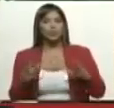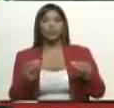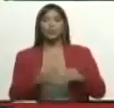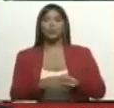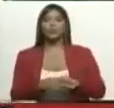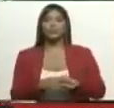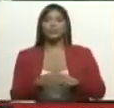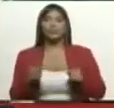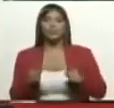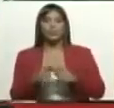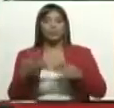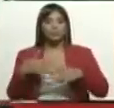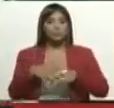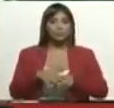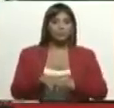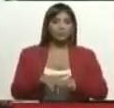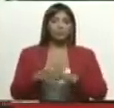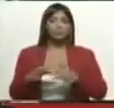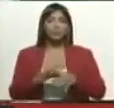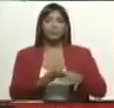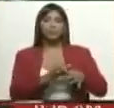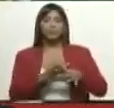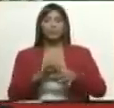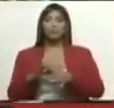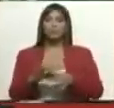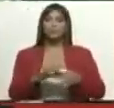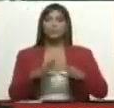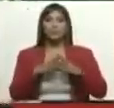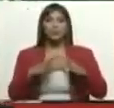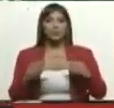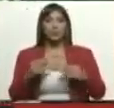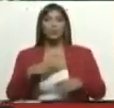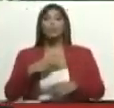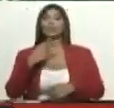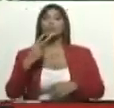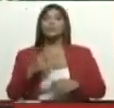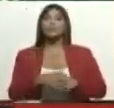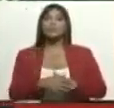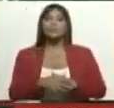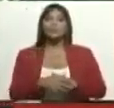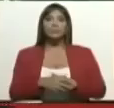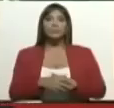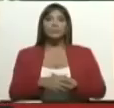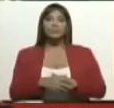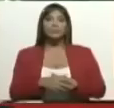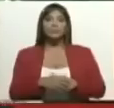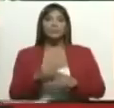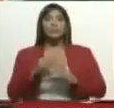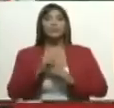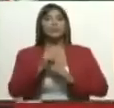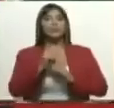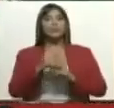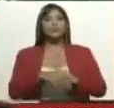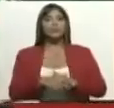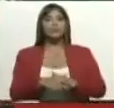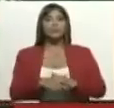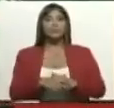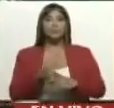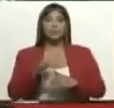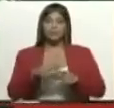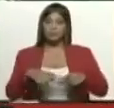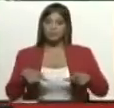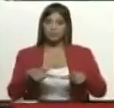monolítica, al unísono, todos con nuestra voz con nuestro liderazgo. Aquí está en esta